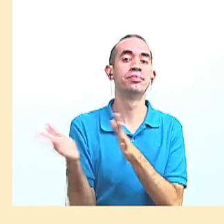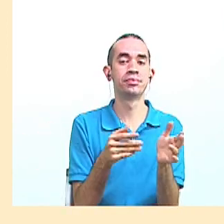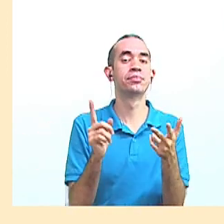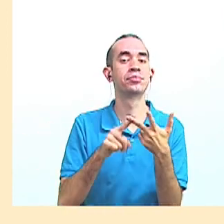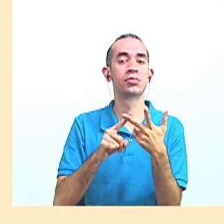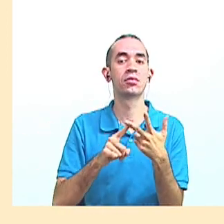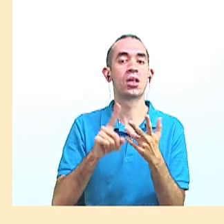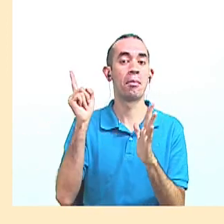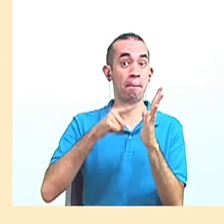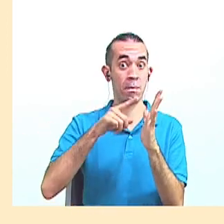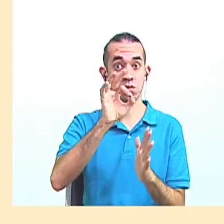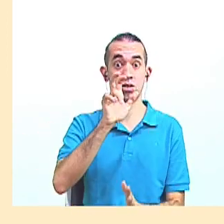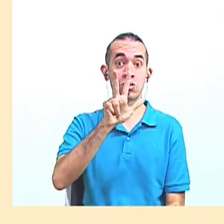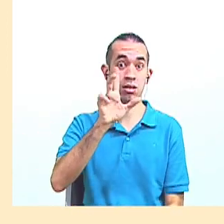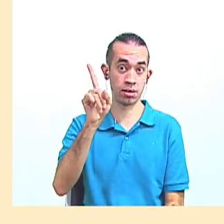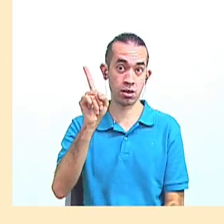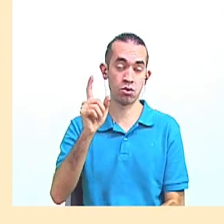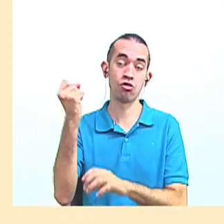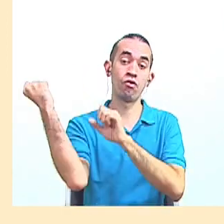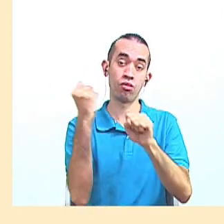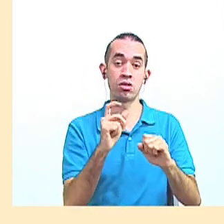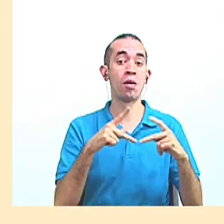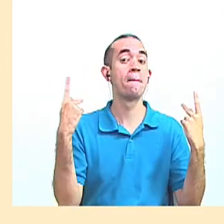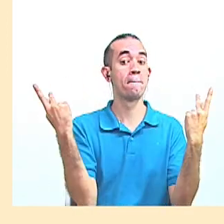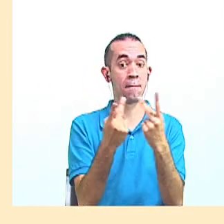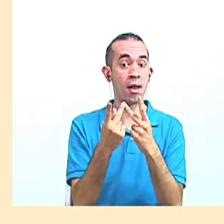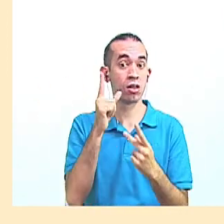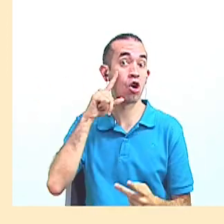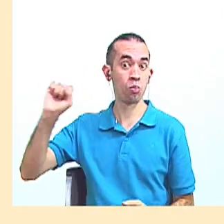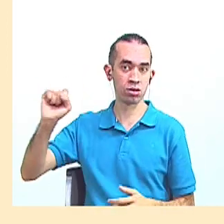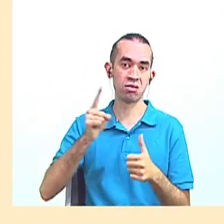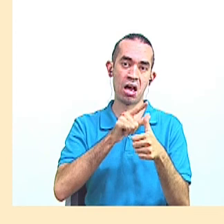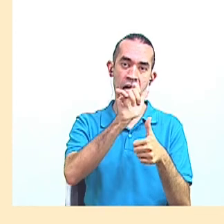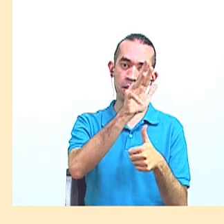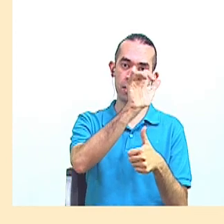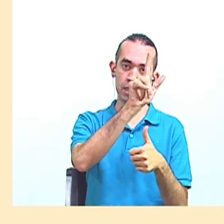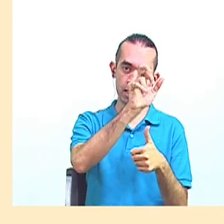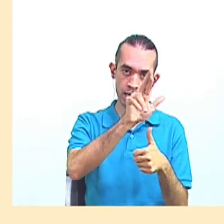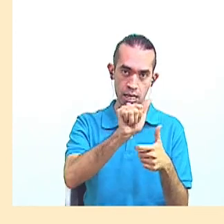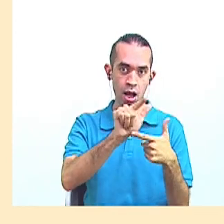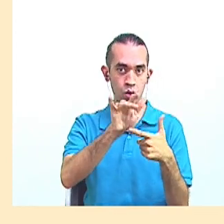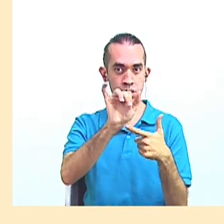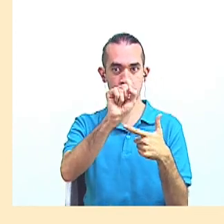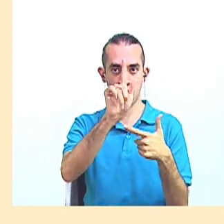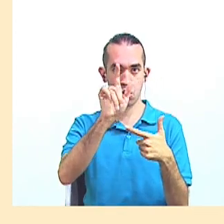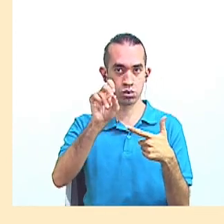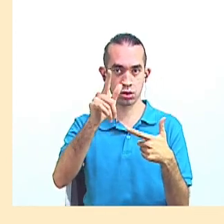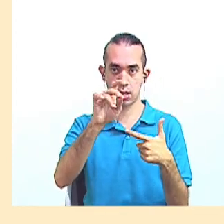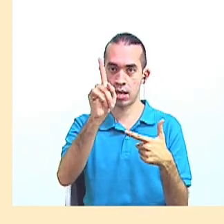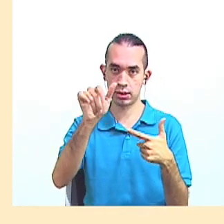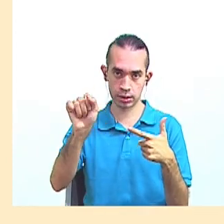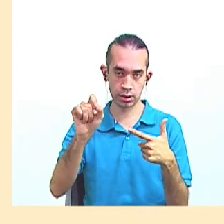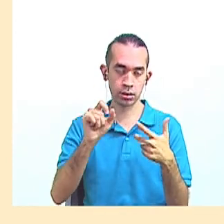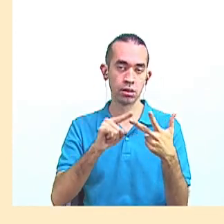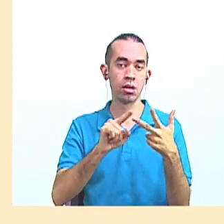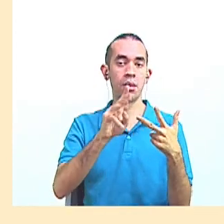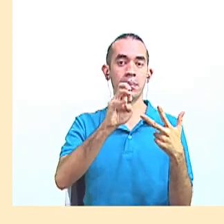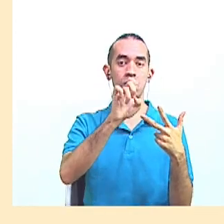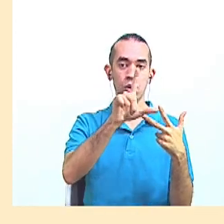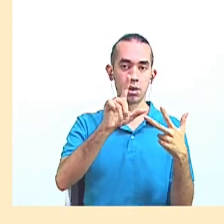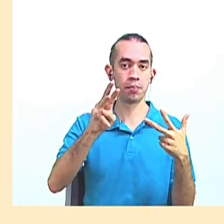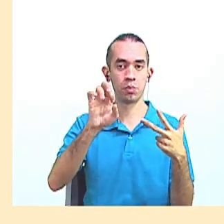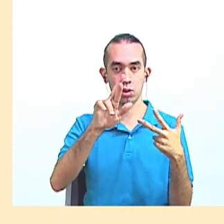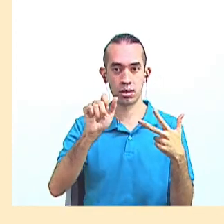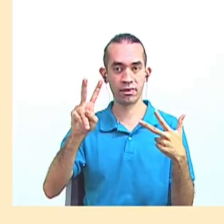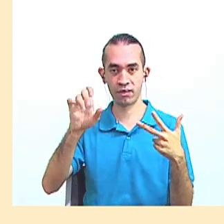fundación del Partido Comunista, Carmen Lira, Luisa González, Manuel Mora Valverde, una serie de dirigentes que forman parte de la